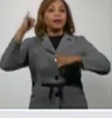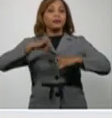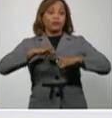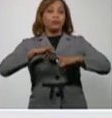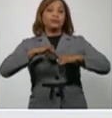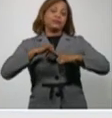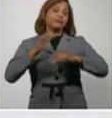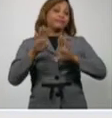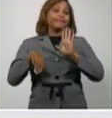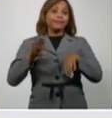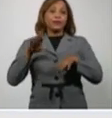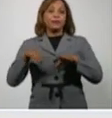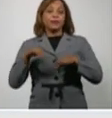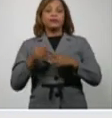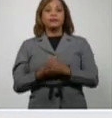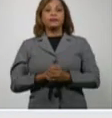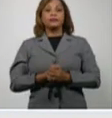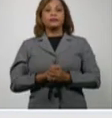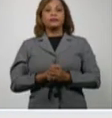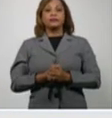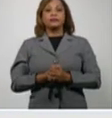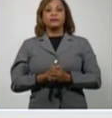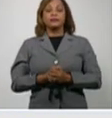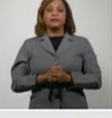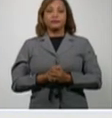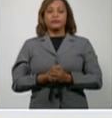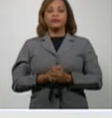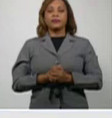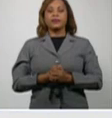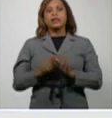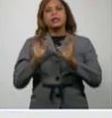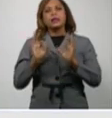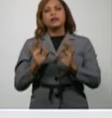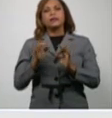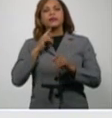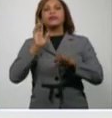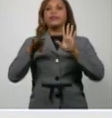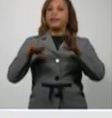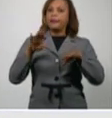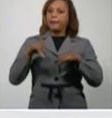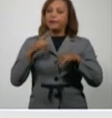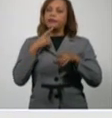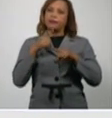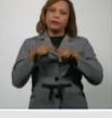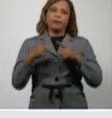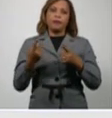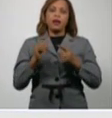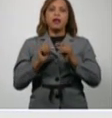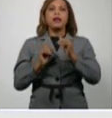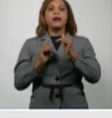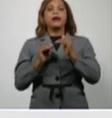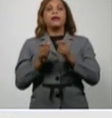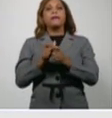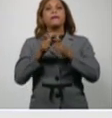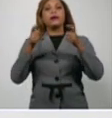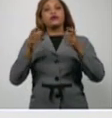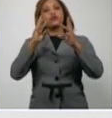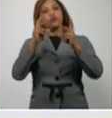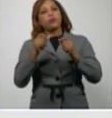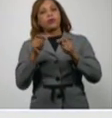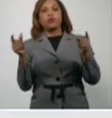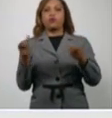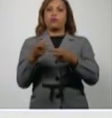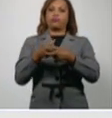sus territorios viajeros. Realmente, en dependencia de eso, pues es el mayor número o menor número de